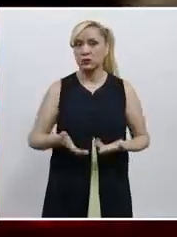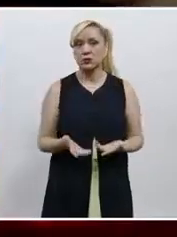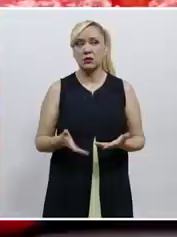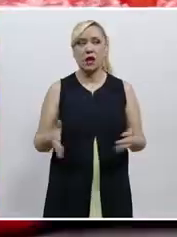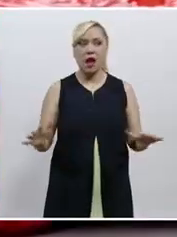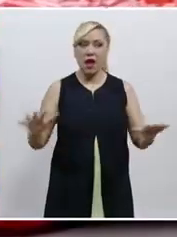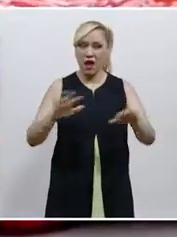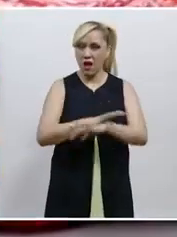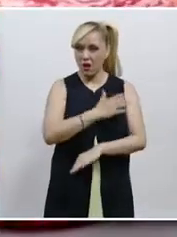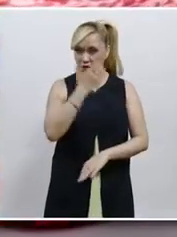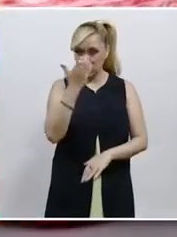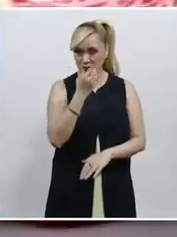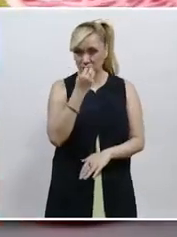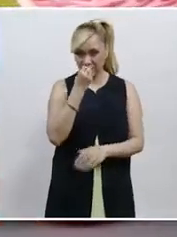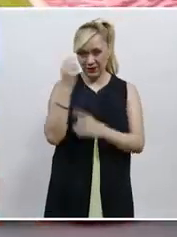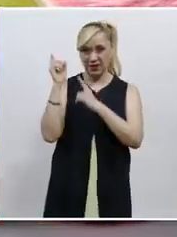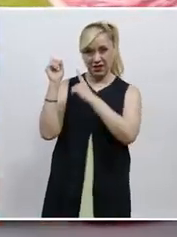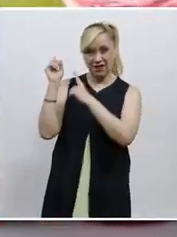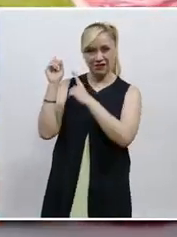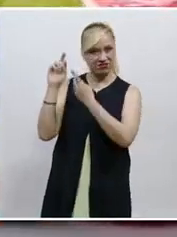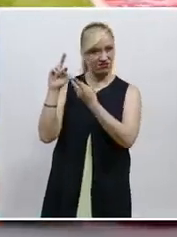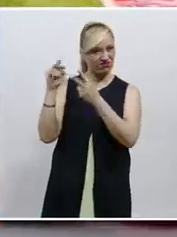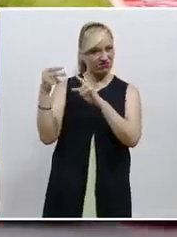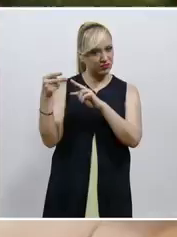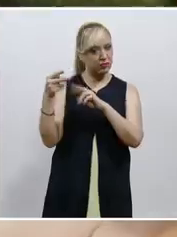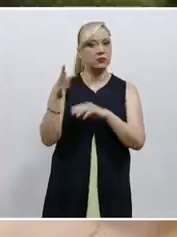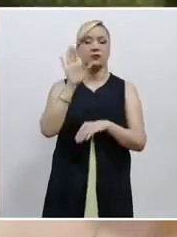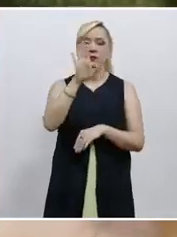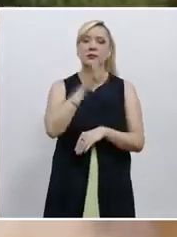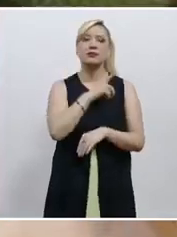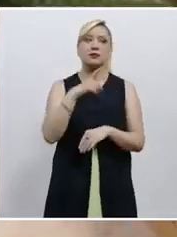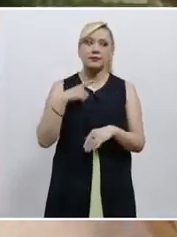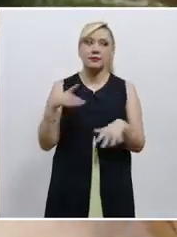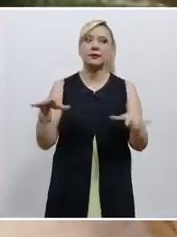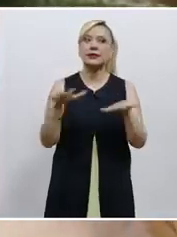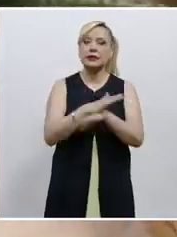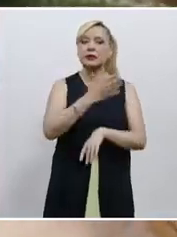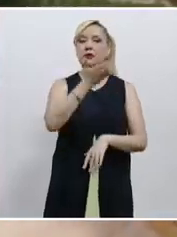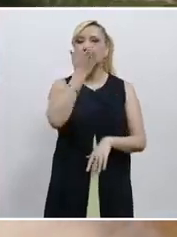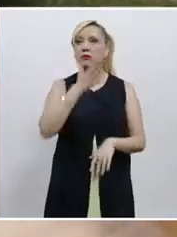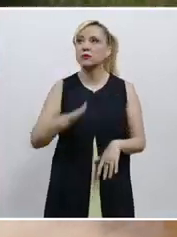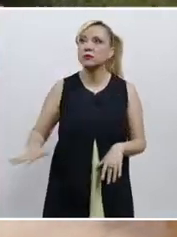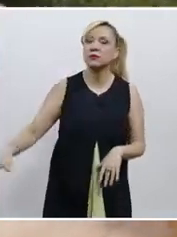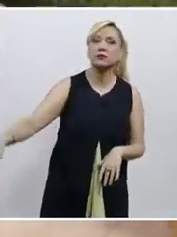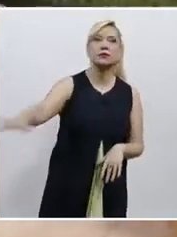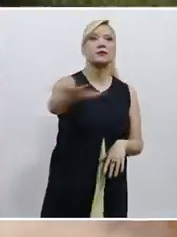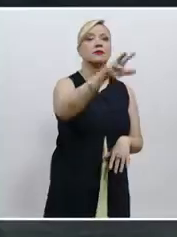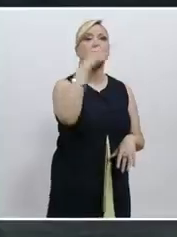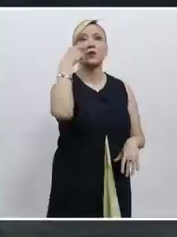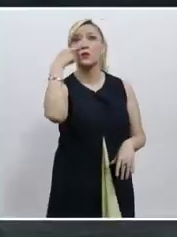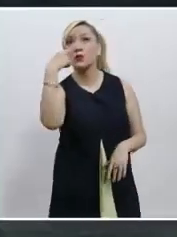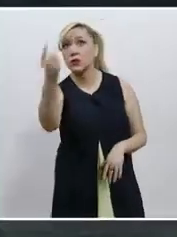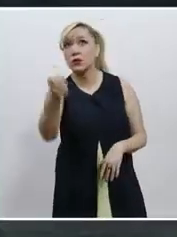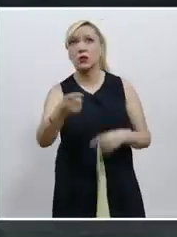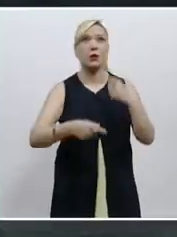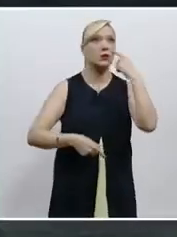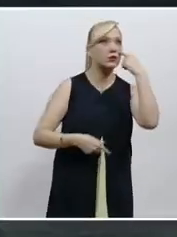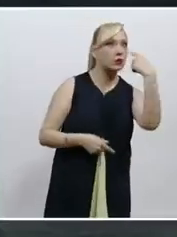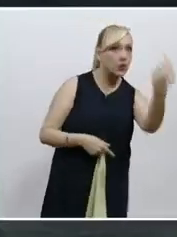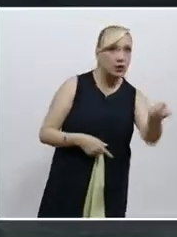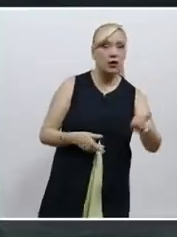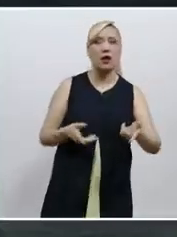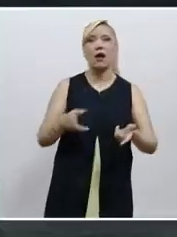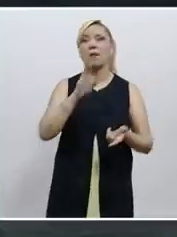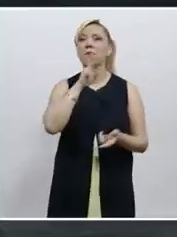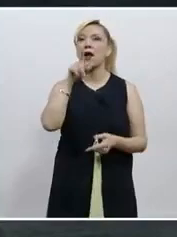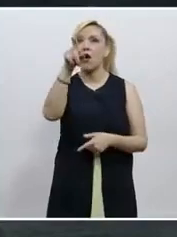cambiar los hábitos alimenticios de la población, se deben cambiar los entornos alimentarios, a través de políticas públicas que acerquen